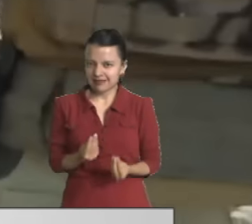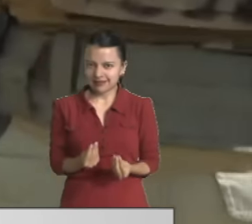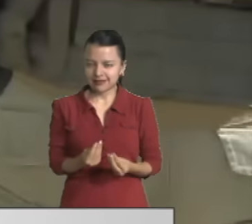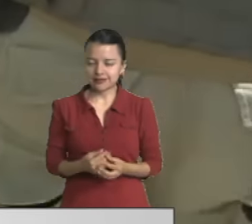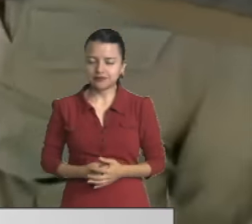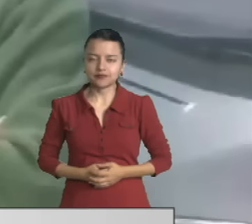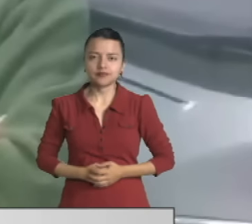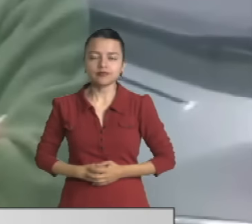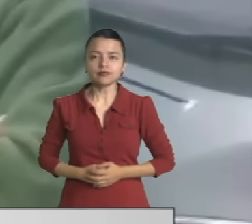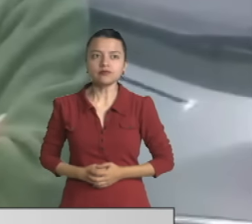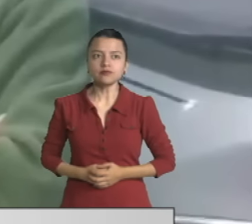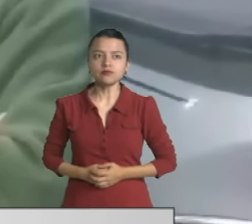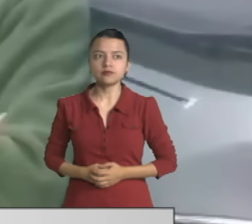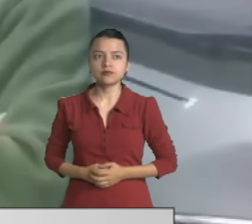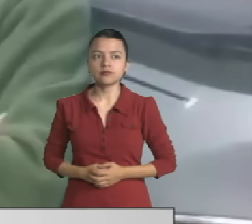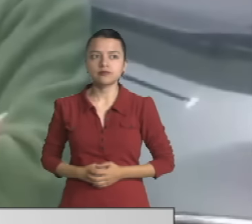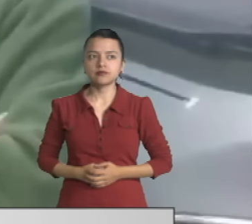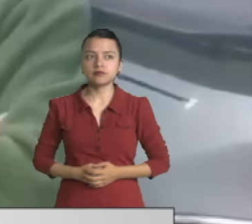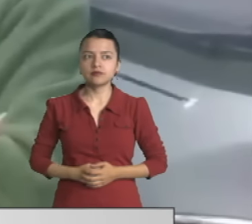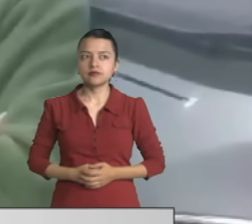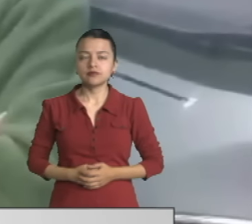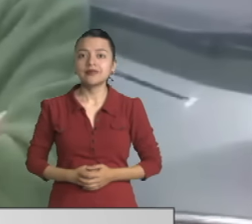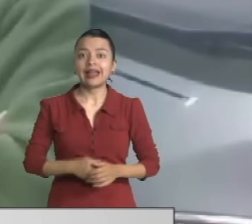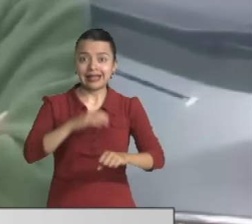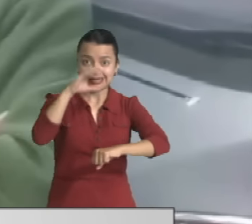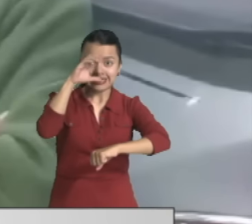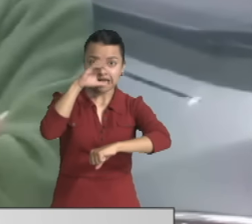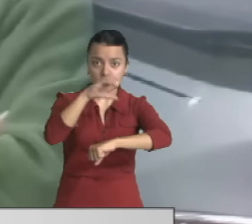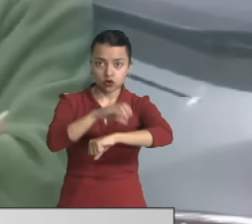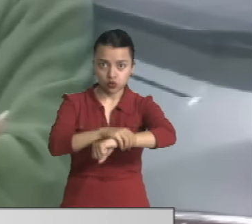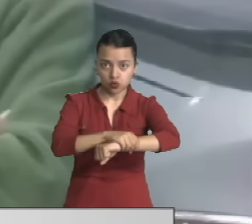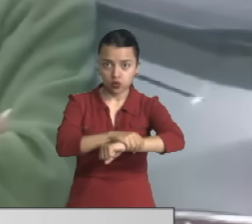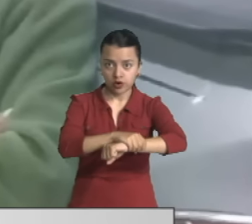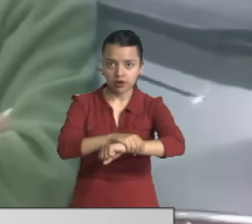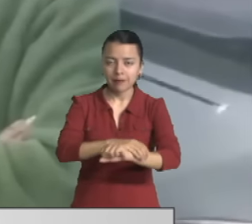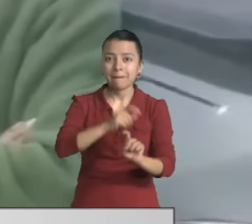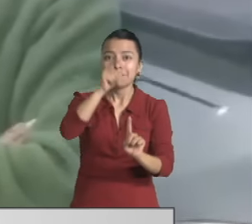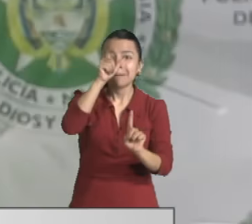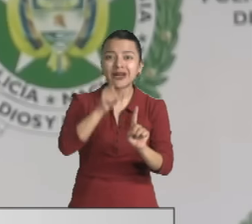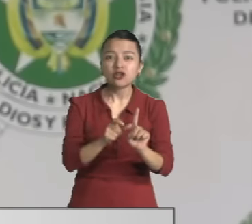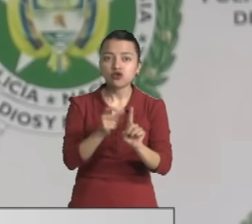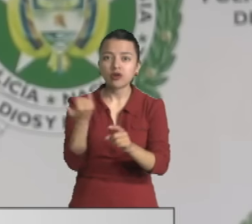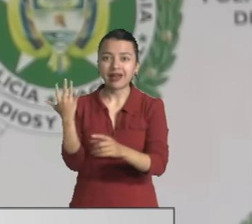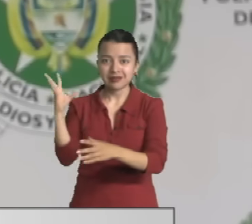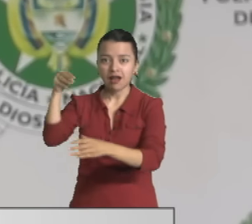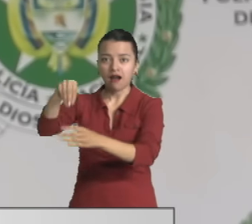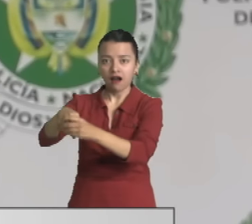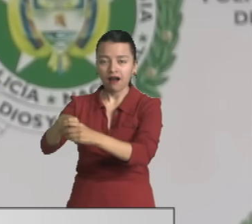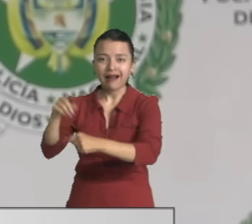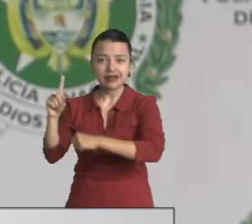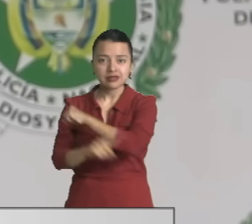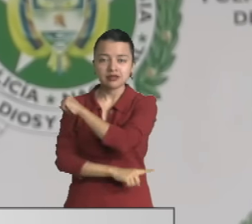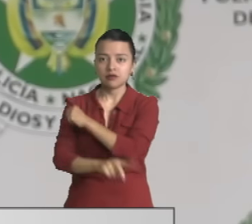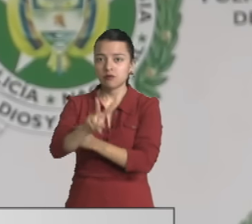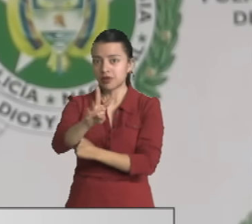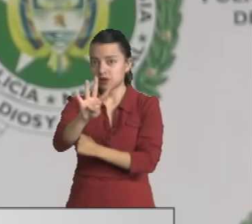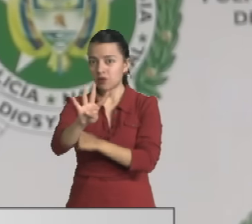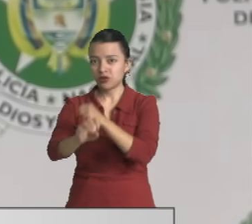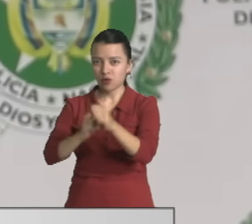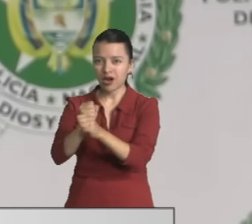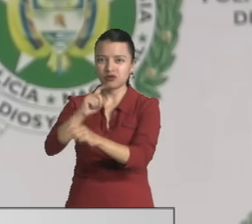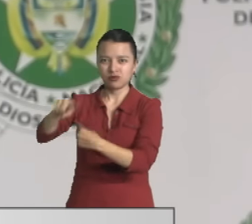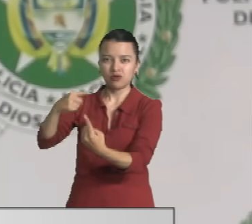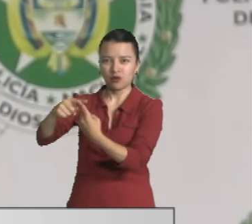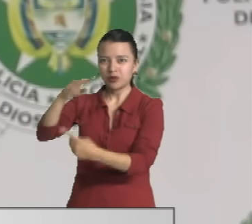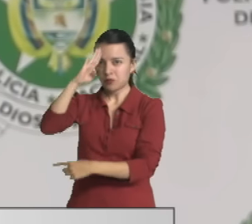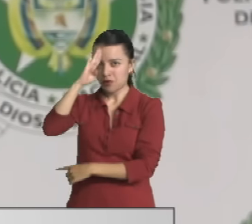Flaco. Se materializó la captura de esta persona que estaba condenada a 24 años a raíz del homicidio ocasionado a